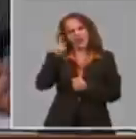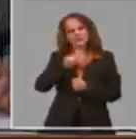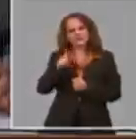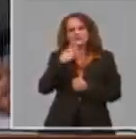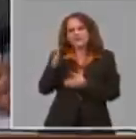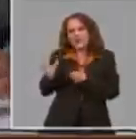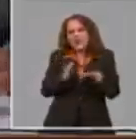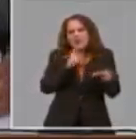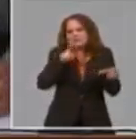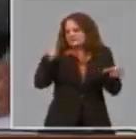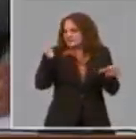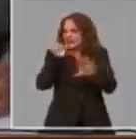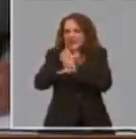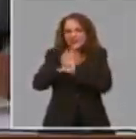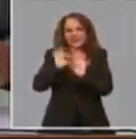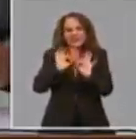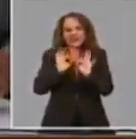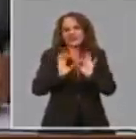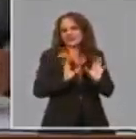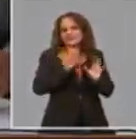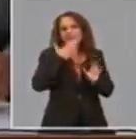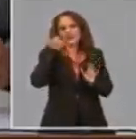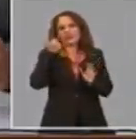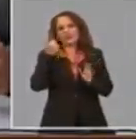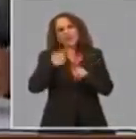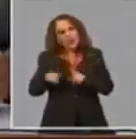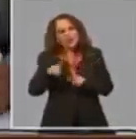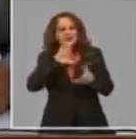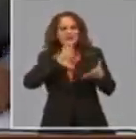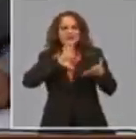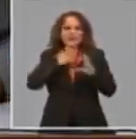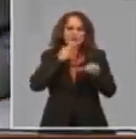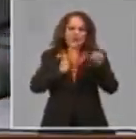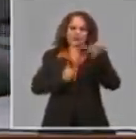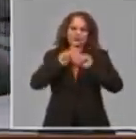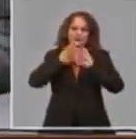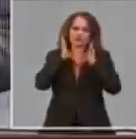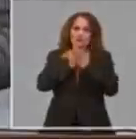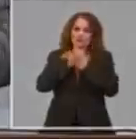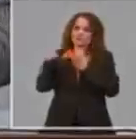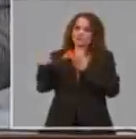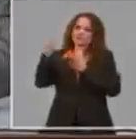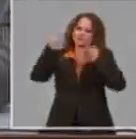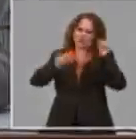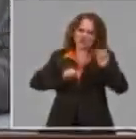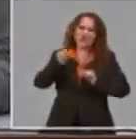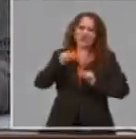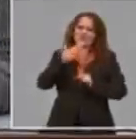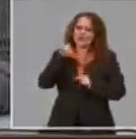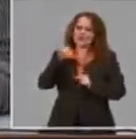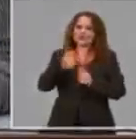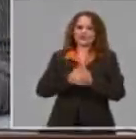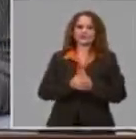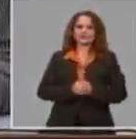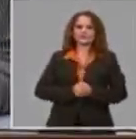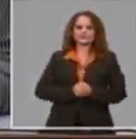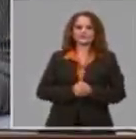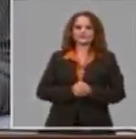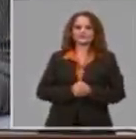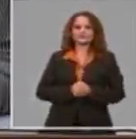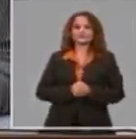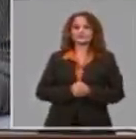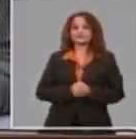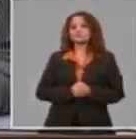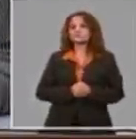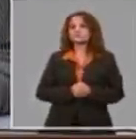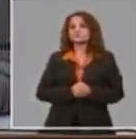donde no hay entendimiento entonces actuamos con la mayor con el mayor rigor pero sin encontrar la de